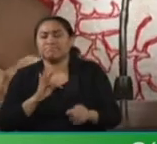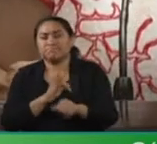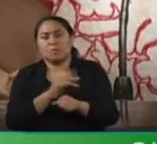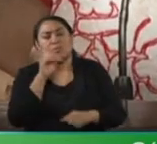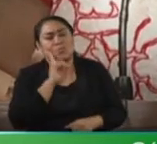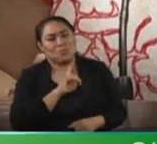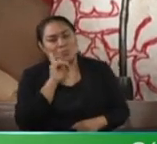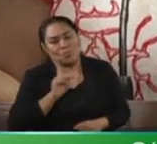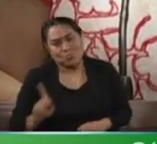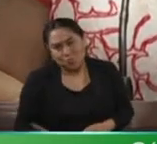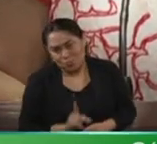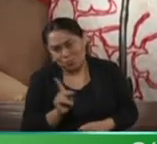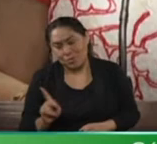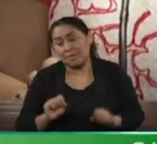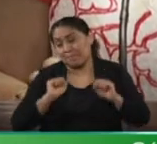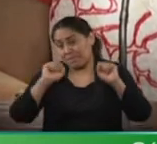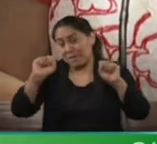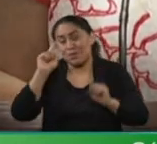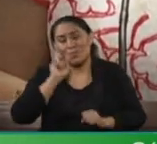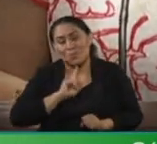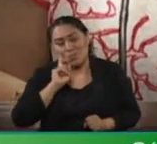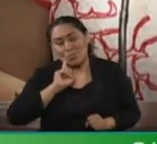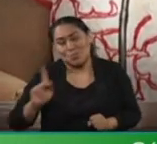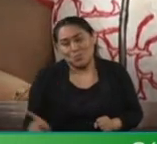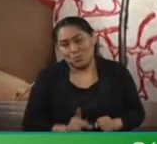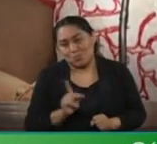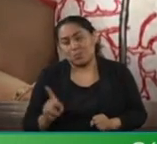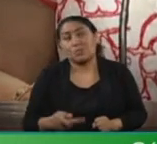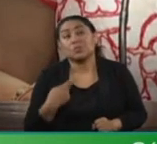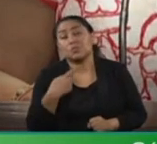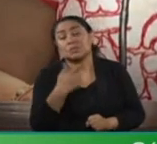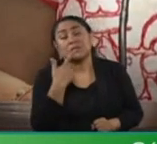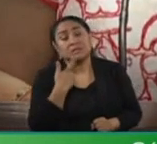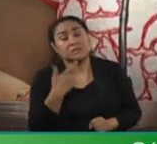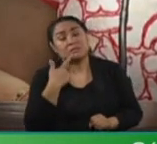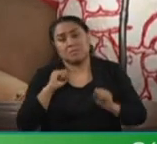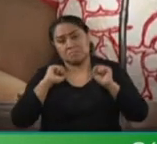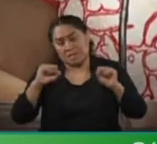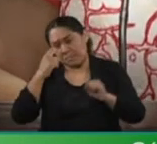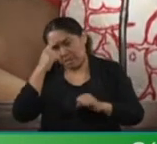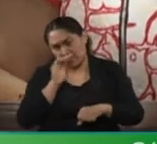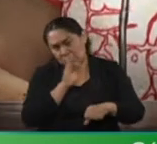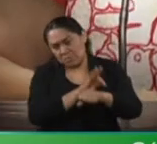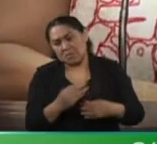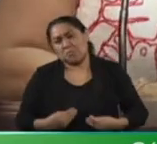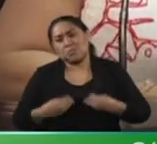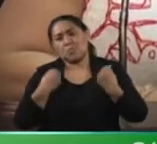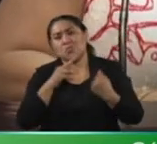¡Que vivan las mujeres rurales! ¡Viva su lucha por una vida mejor para ellas